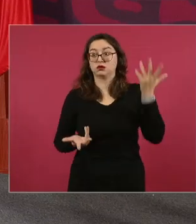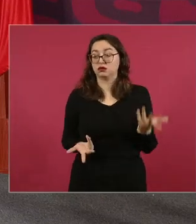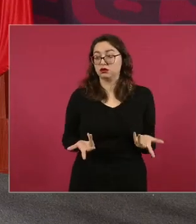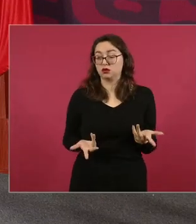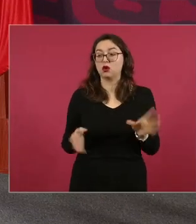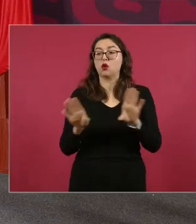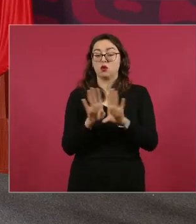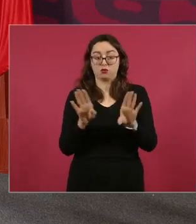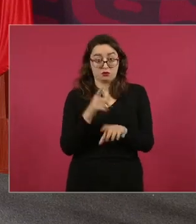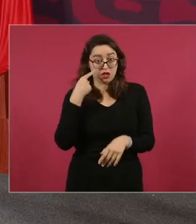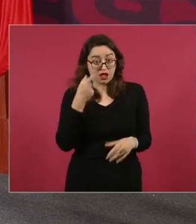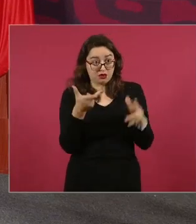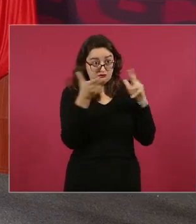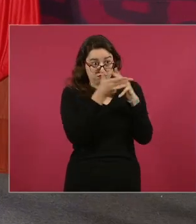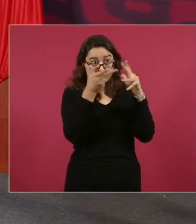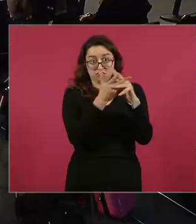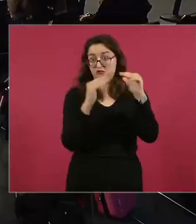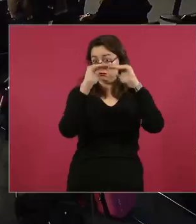de vehículo.